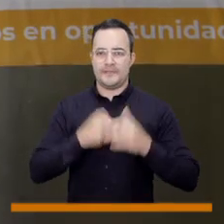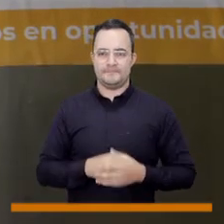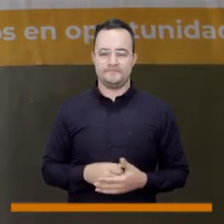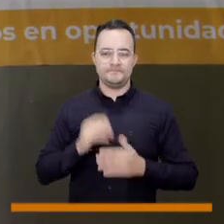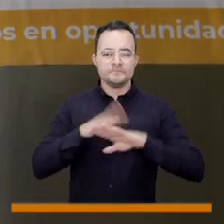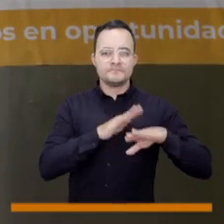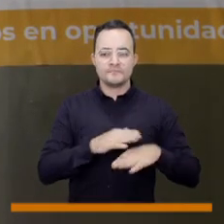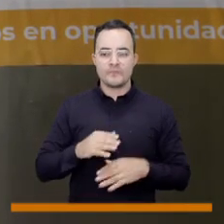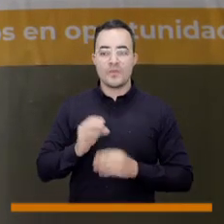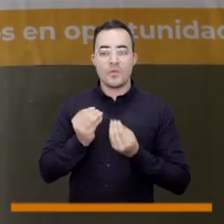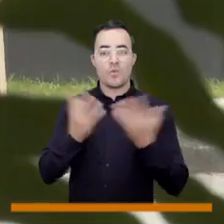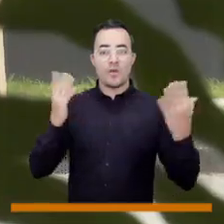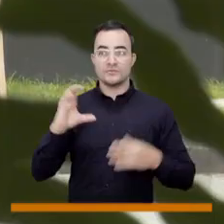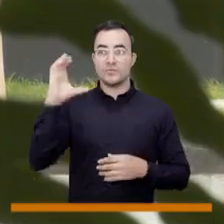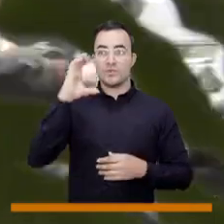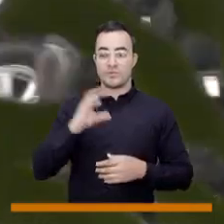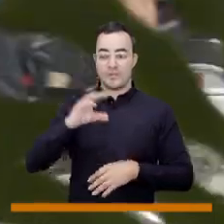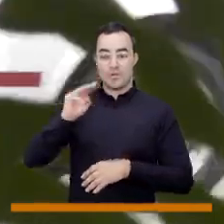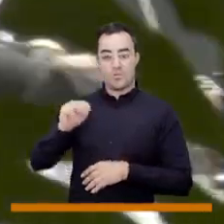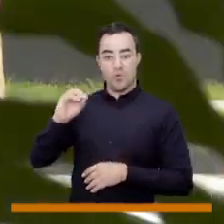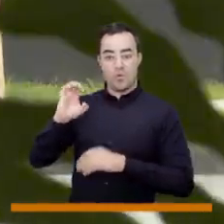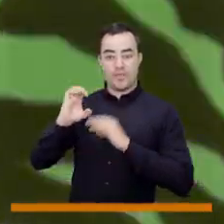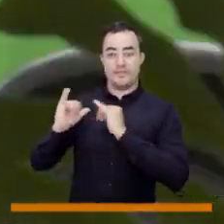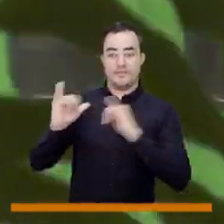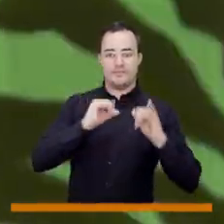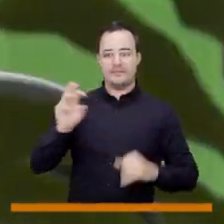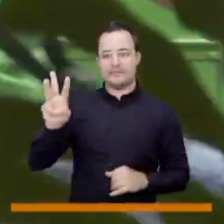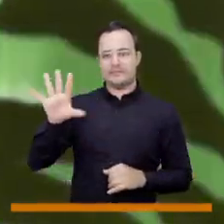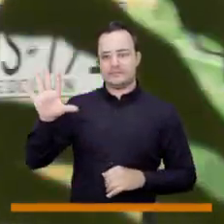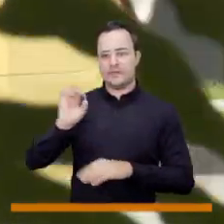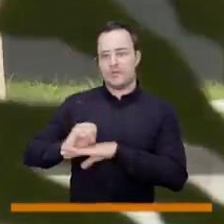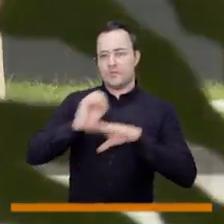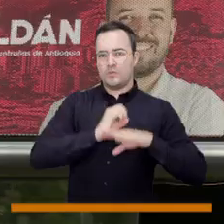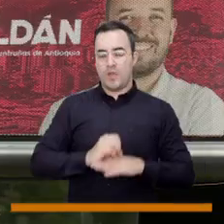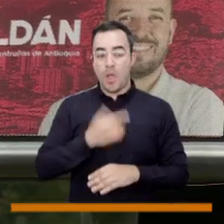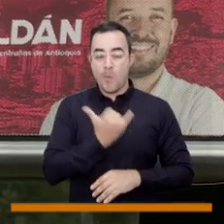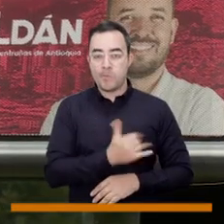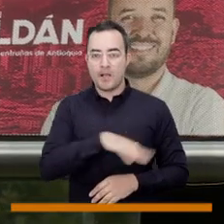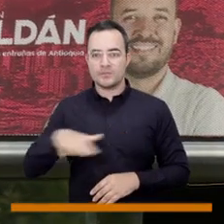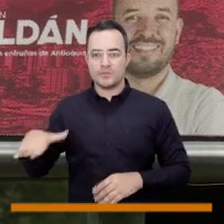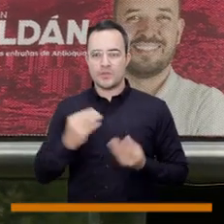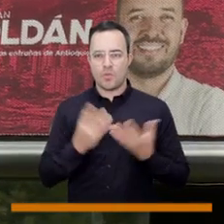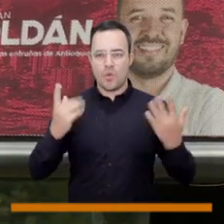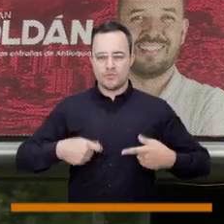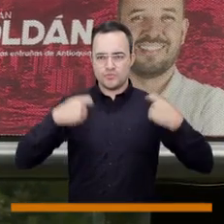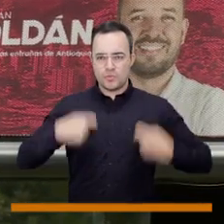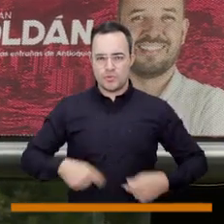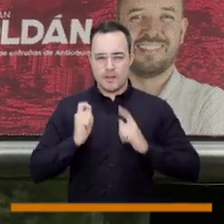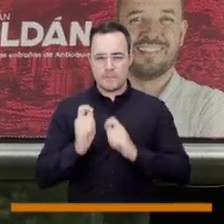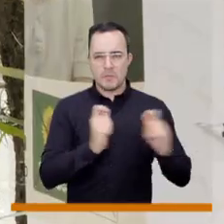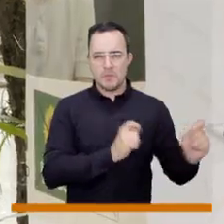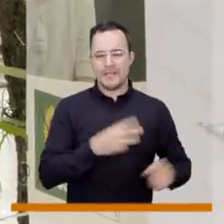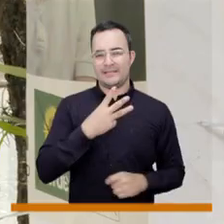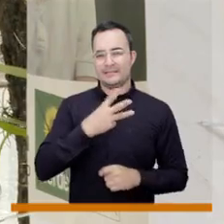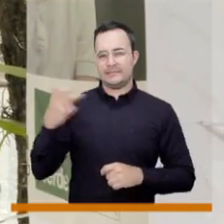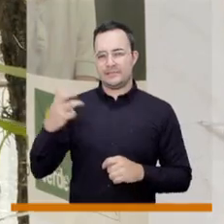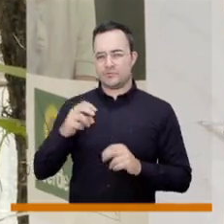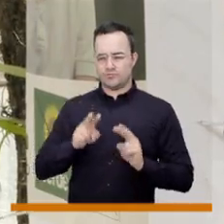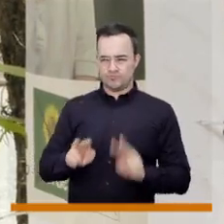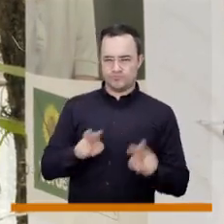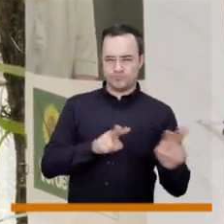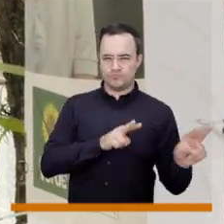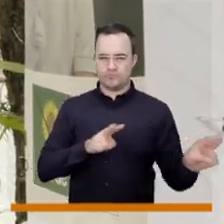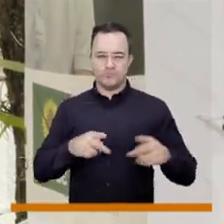eso tenemos 35 organizaciones en todo el país y aquí en antioqua vamos a tener casi 300 observadores en todo el